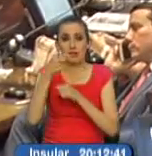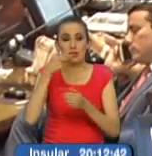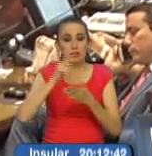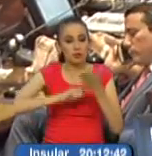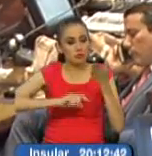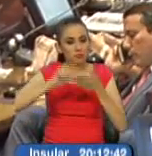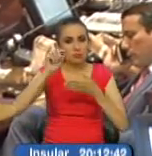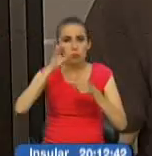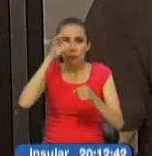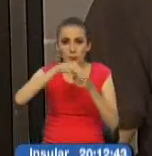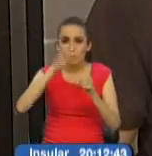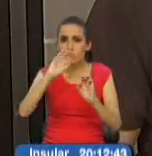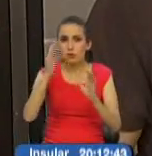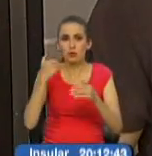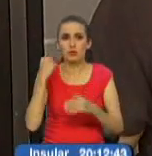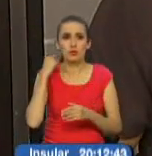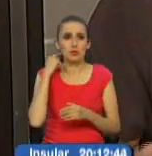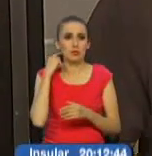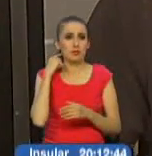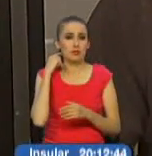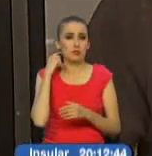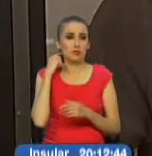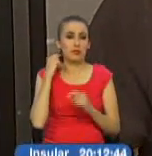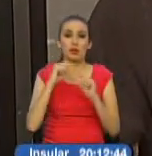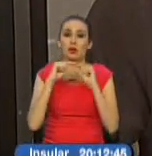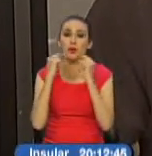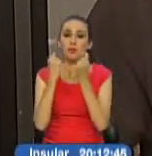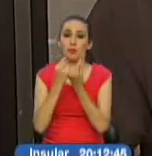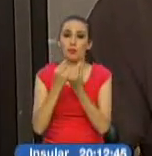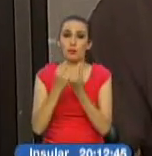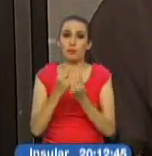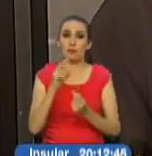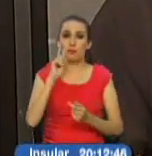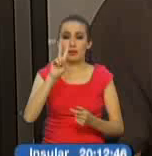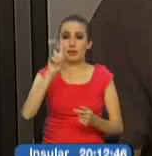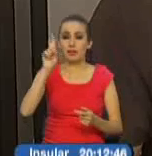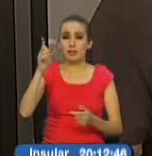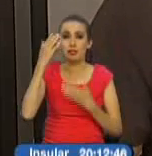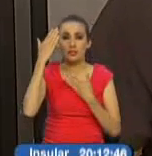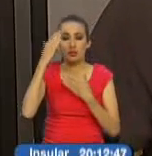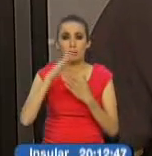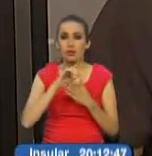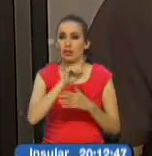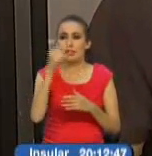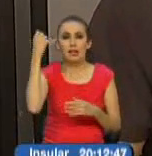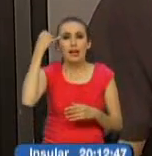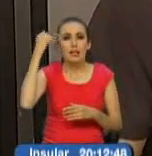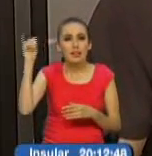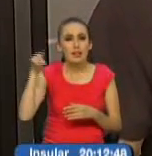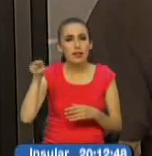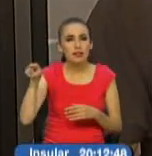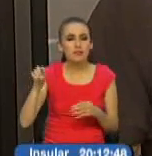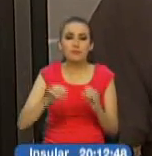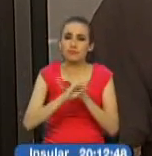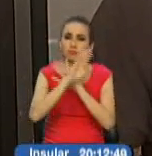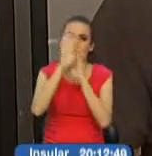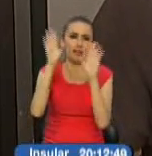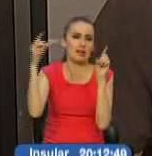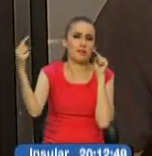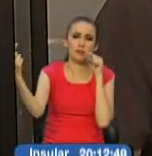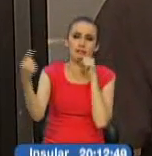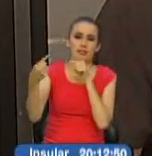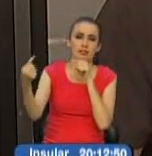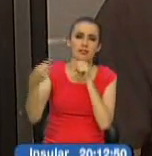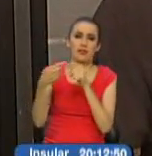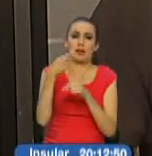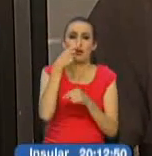paraísos fiscales. La postura de Creo como movimiento es una postura que claramente está en contraposición con los